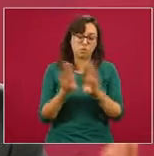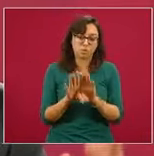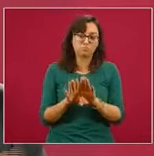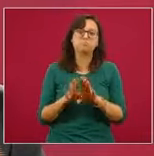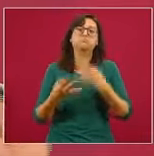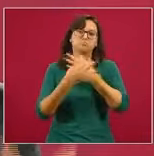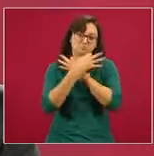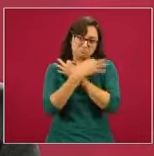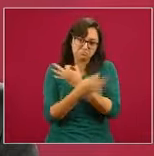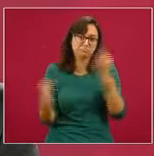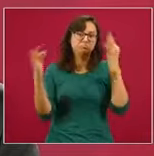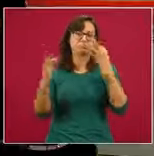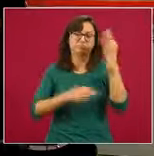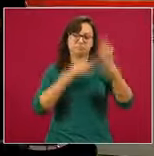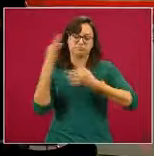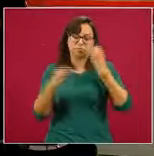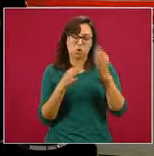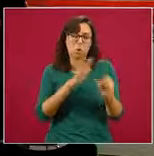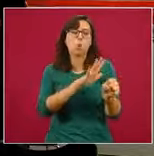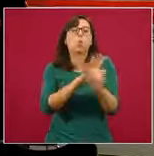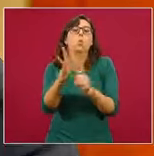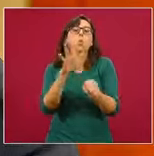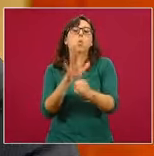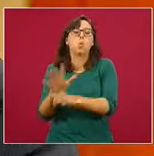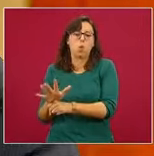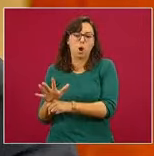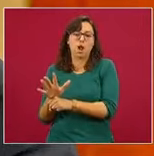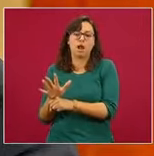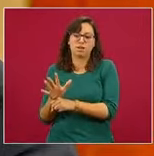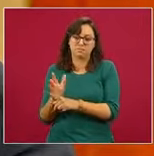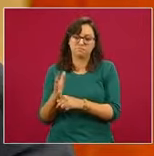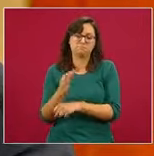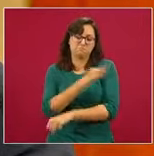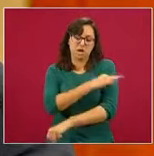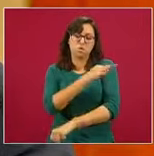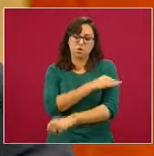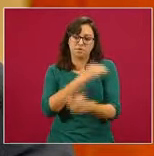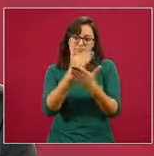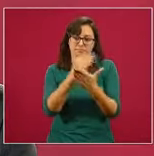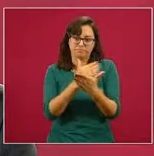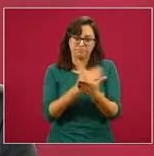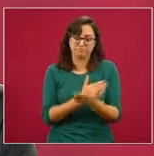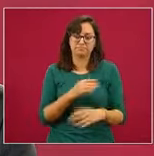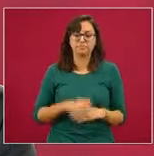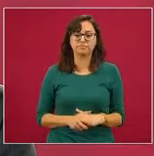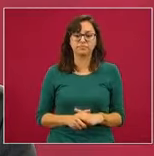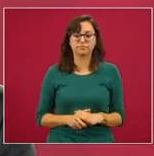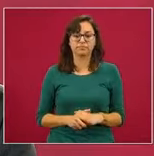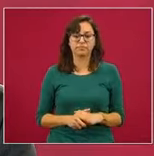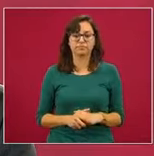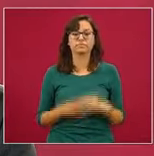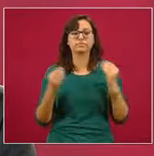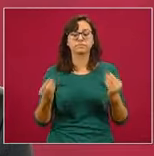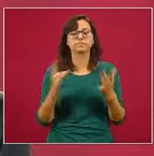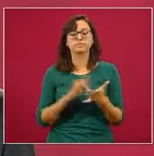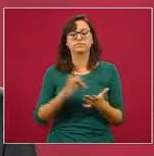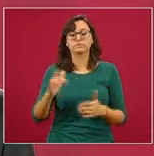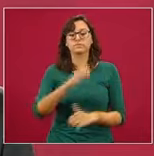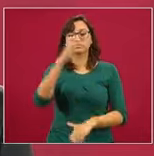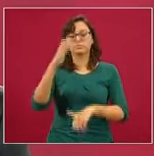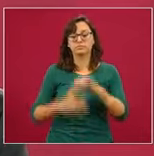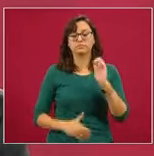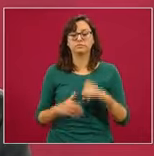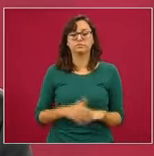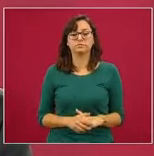haremos público cuáles son los esquemas de vacunación candidato. Muchas gracias, aquí